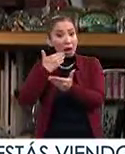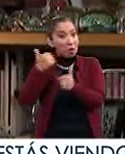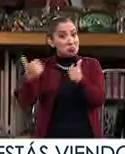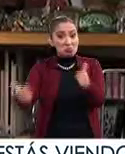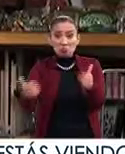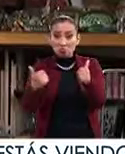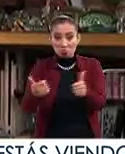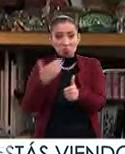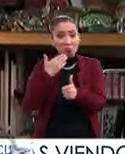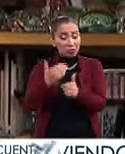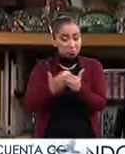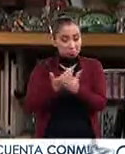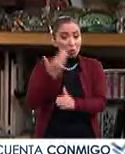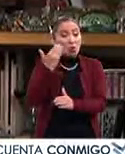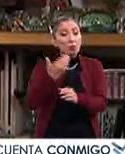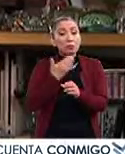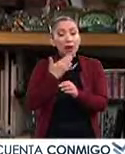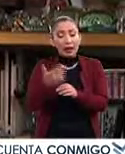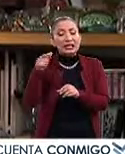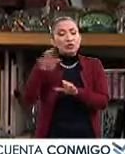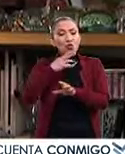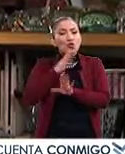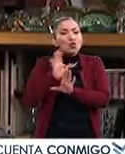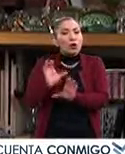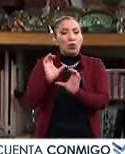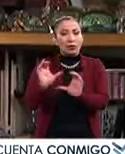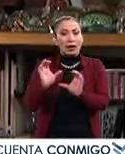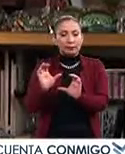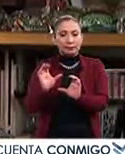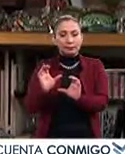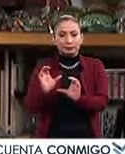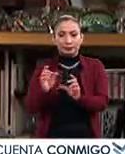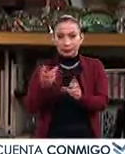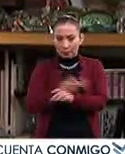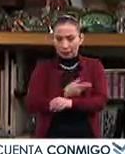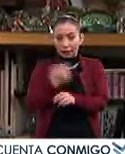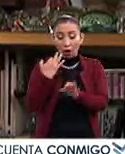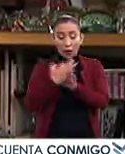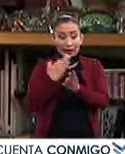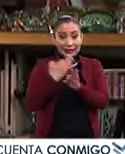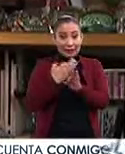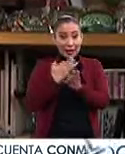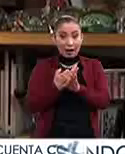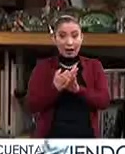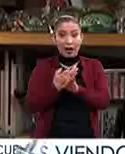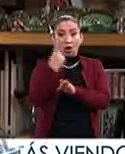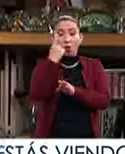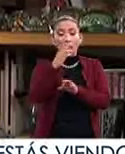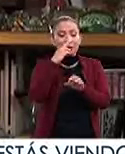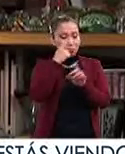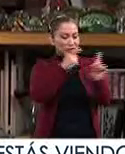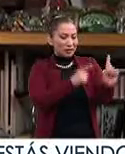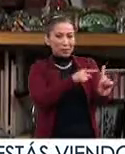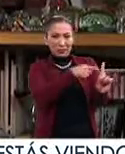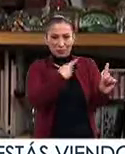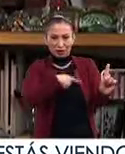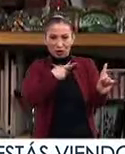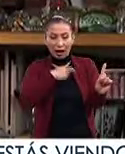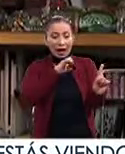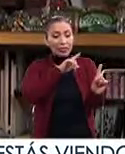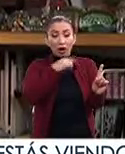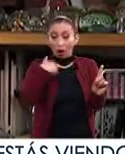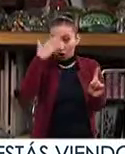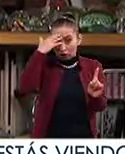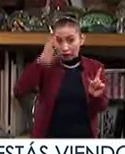bueno. Entonces vamos a preservarlo. Lo que pasa es que en estos momentos un responsable editorial no